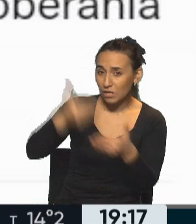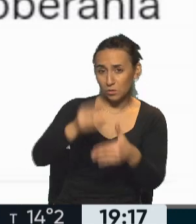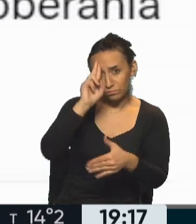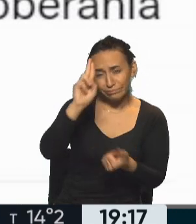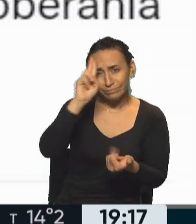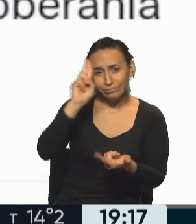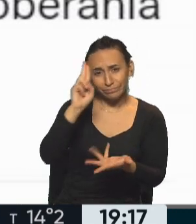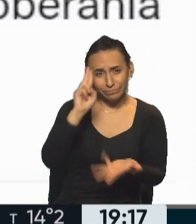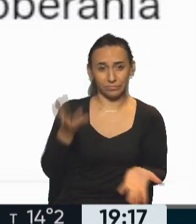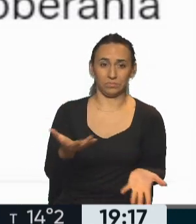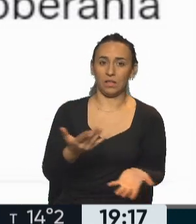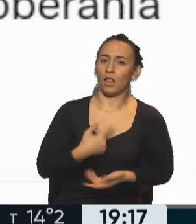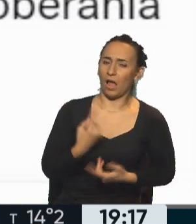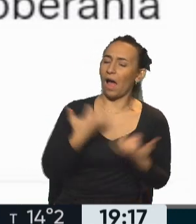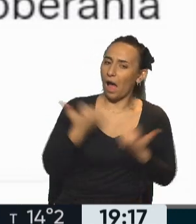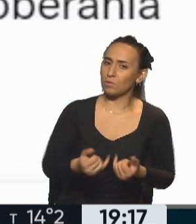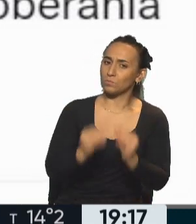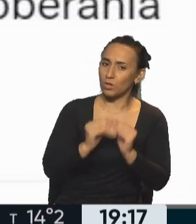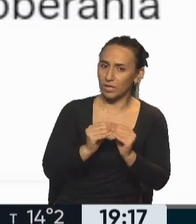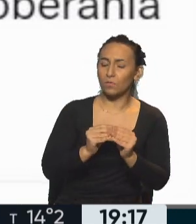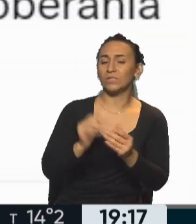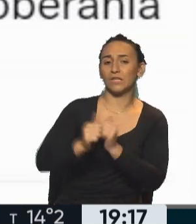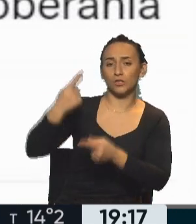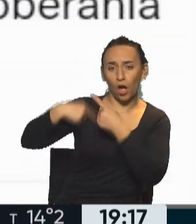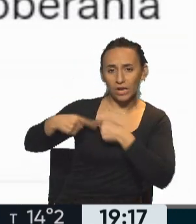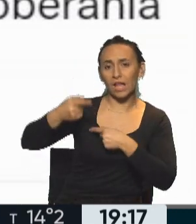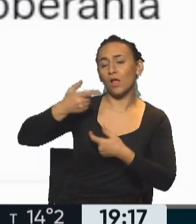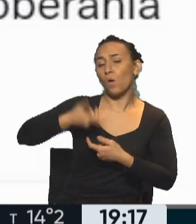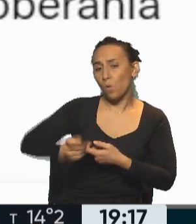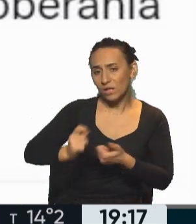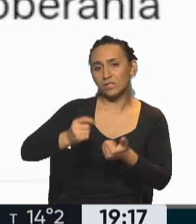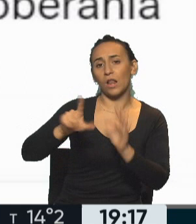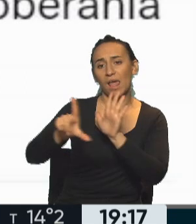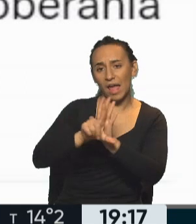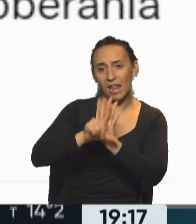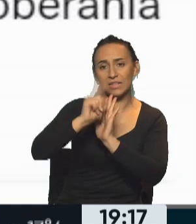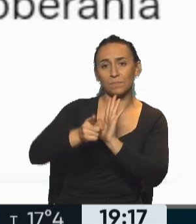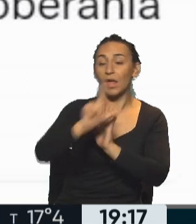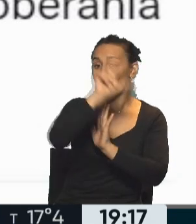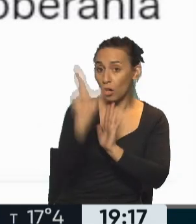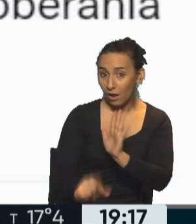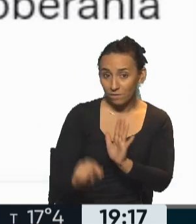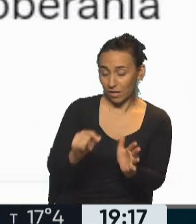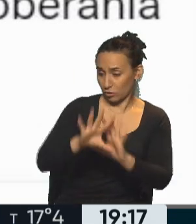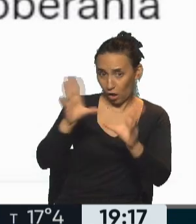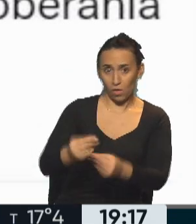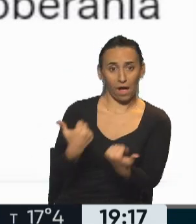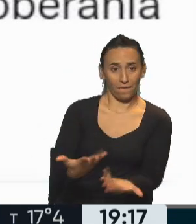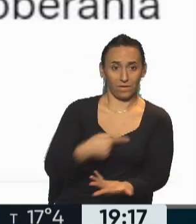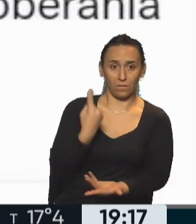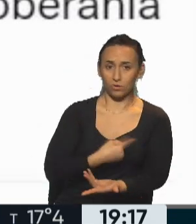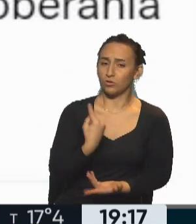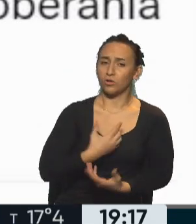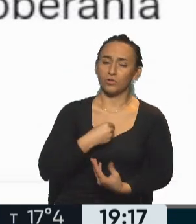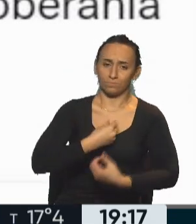Nos asisten las razones históricas, jurídicas y geográficas y confiamos en nuestros indudables títulos de soberanía sobre